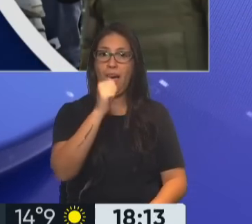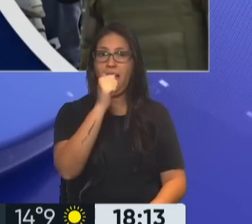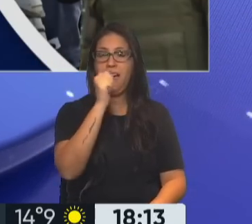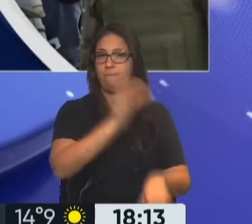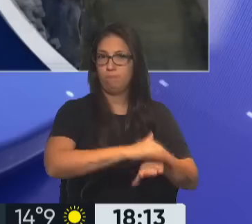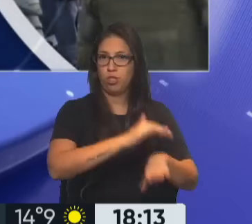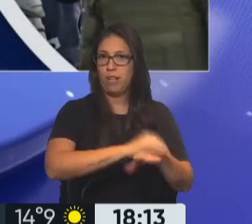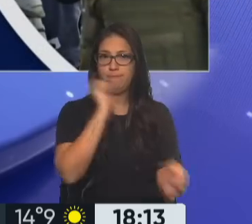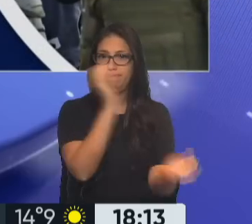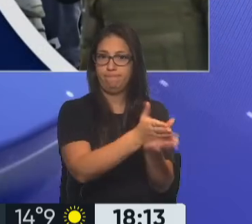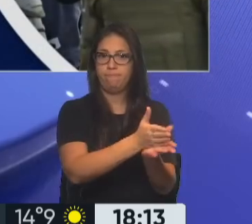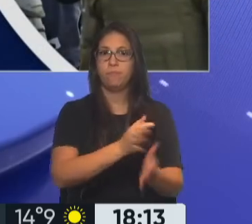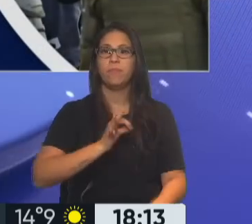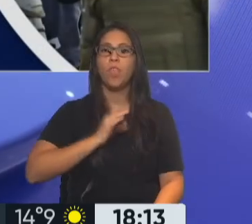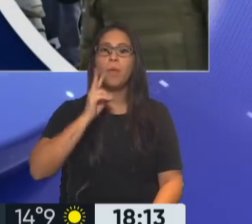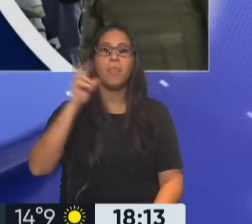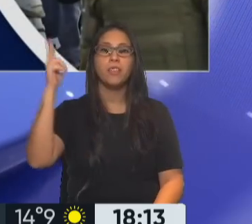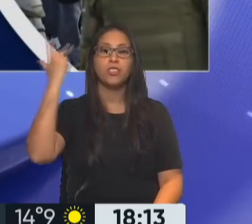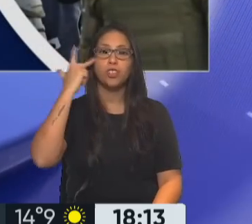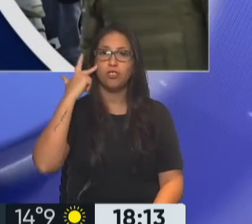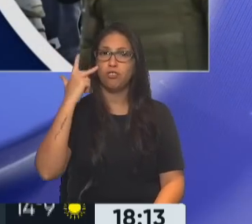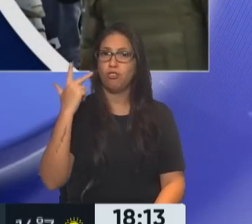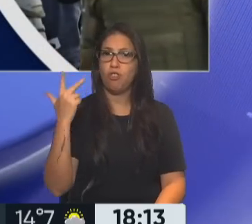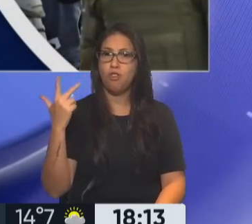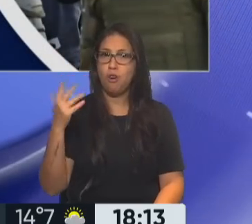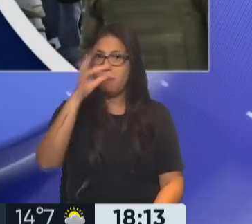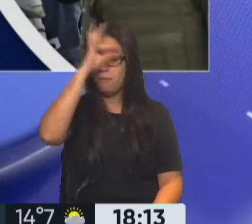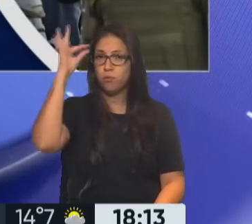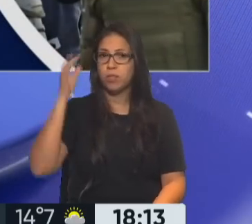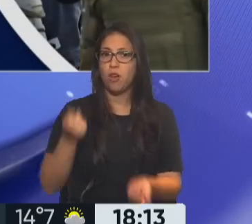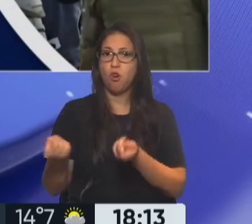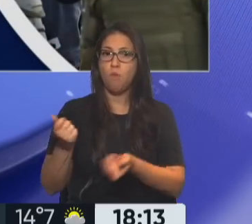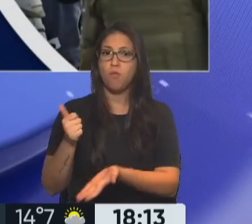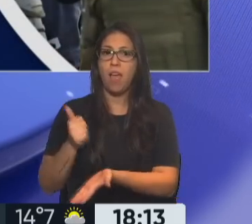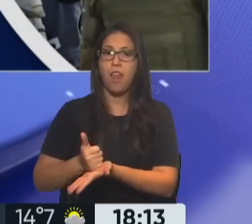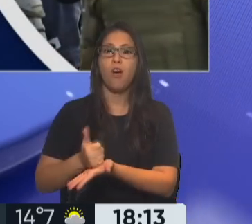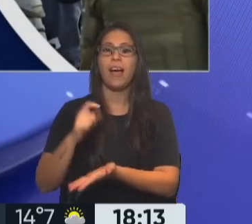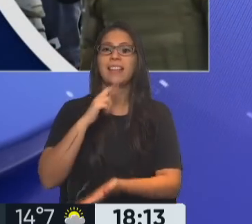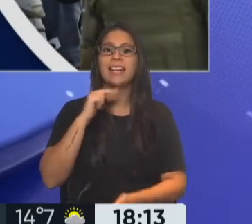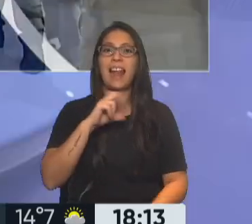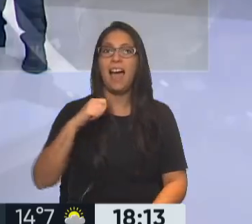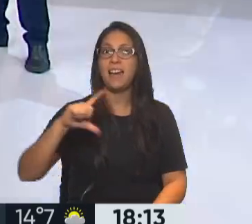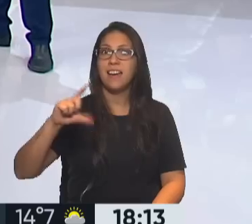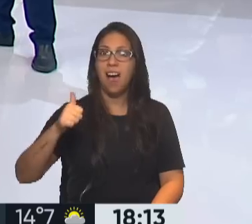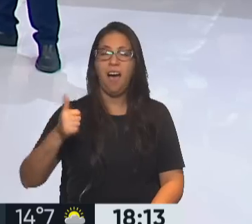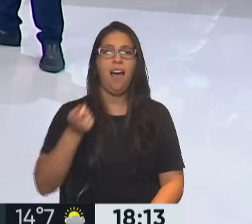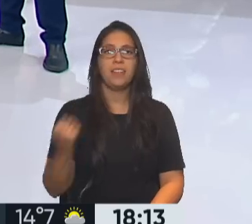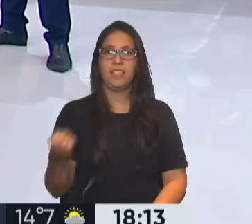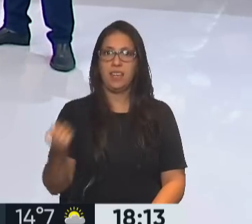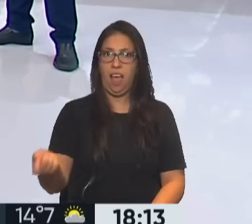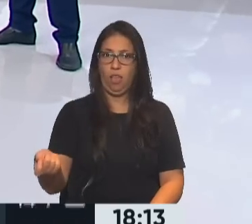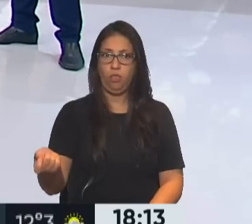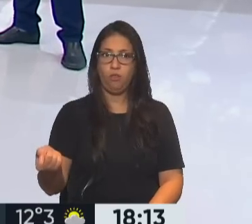2018, asesinato del comunero mapuche Camilo Catrillanca. Sucedió justamente